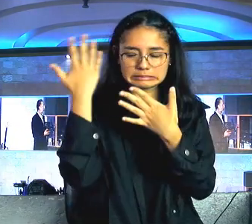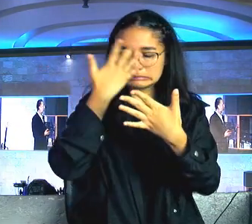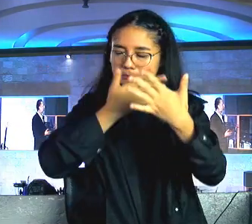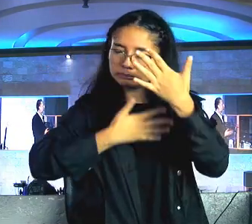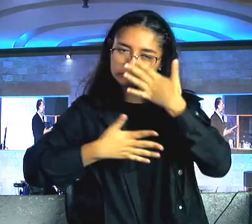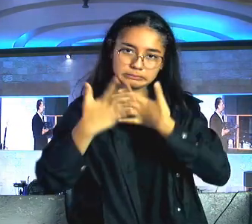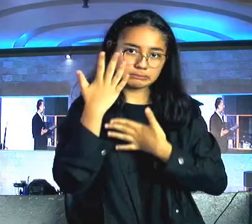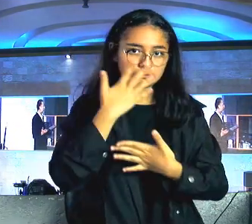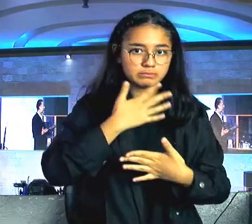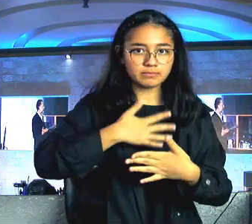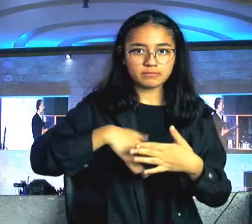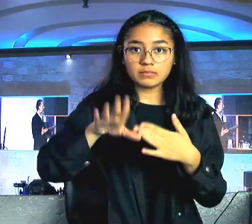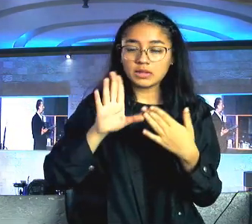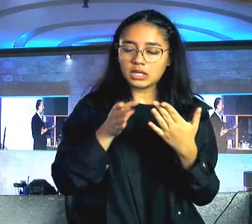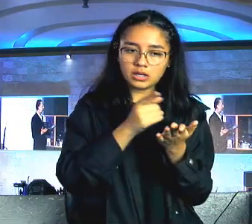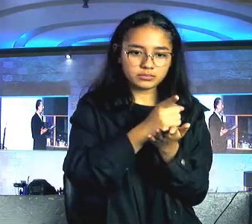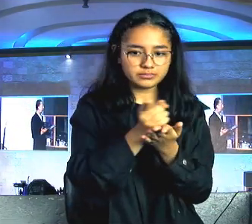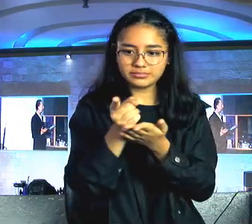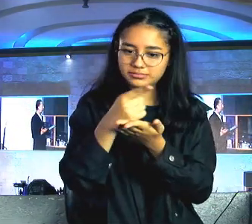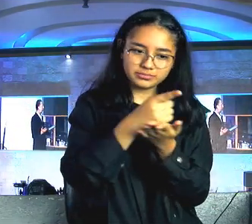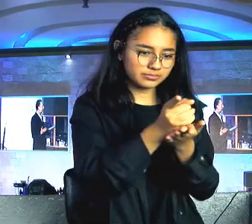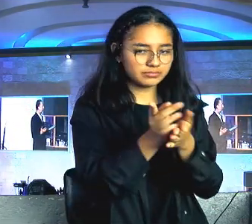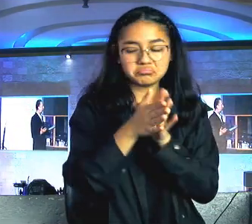la brújula.